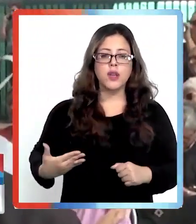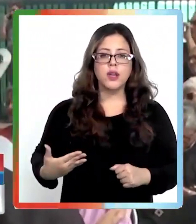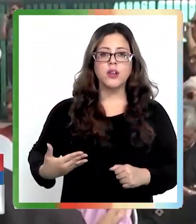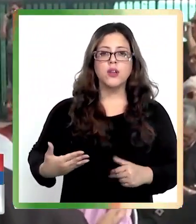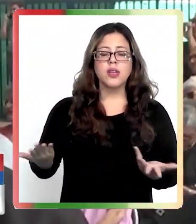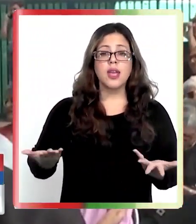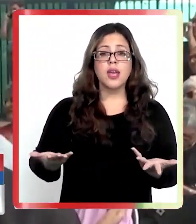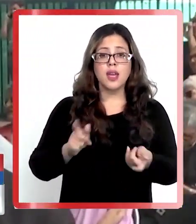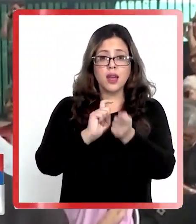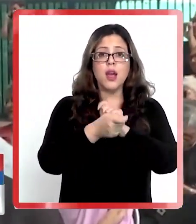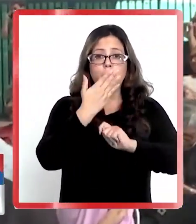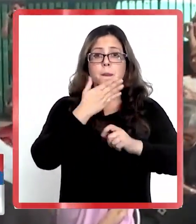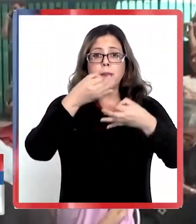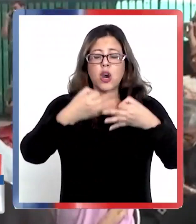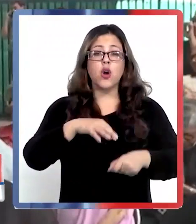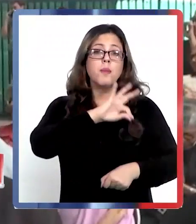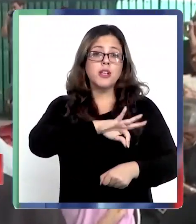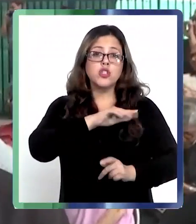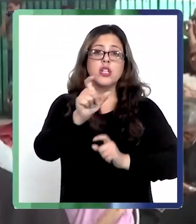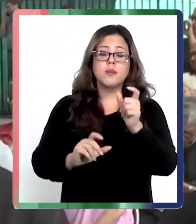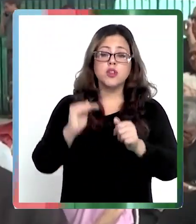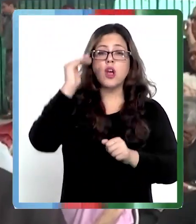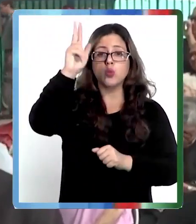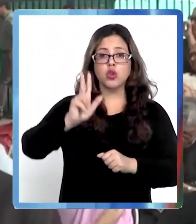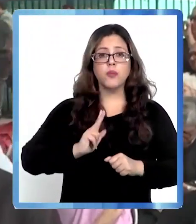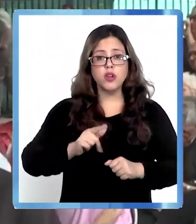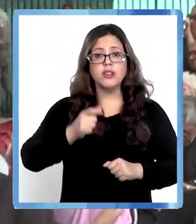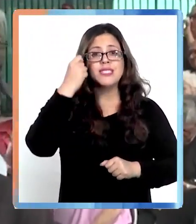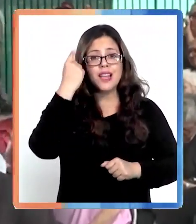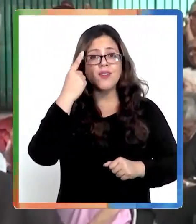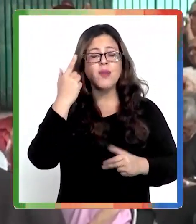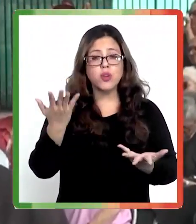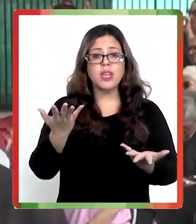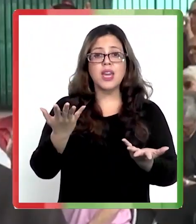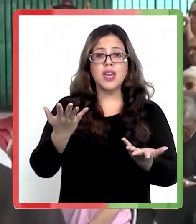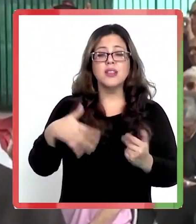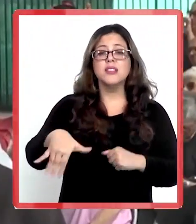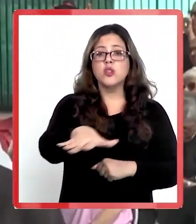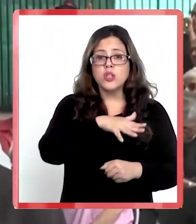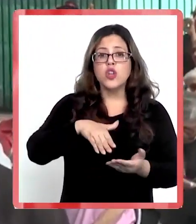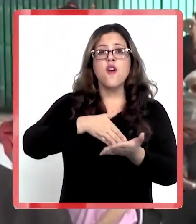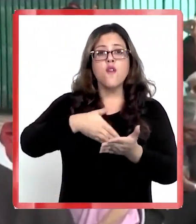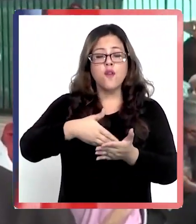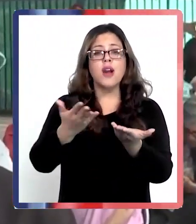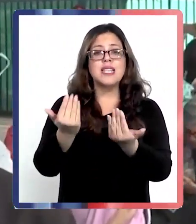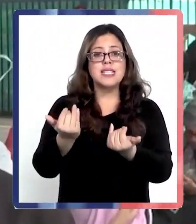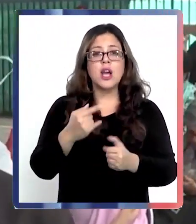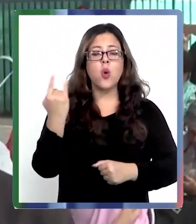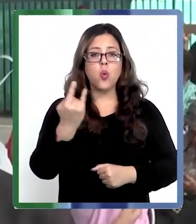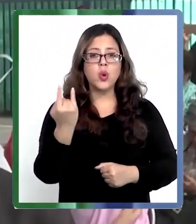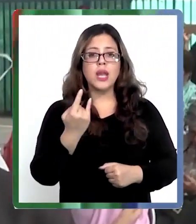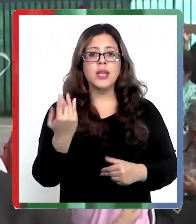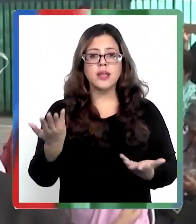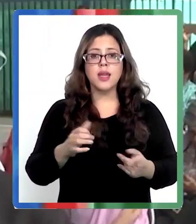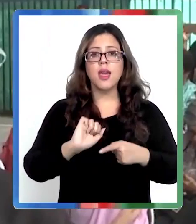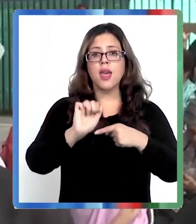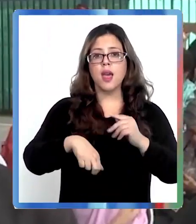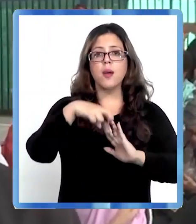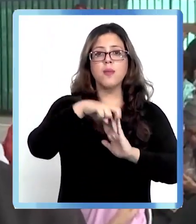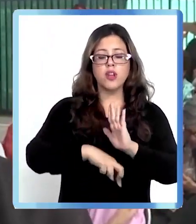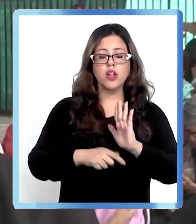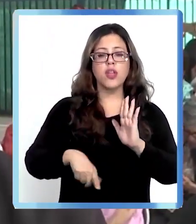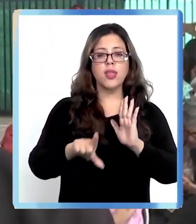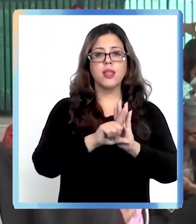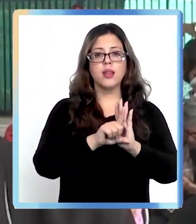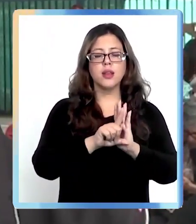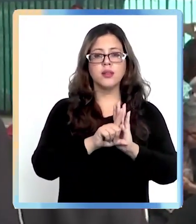gobierno para mejorar las pensiones de las personas mayores, que sabemos que están muchas en una situación de vulnerabilidad y que necesitan urgente que sea aprobado este